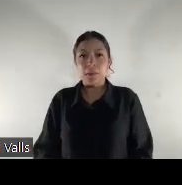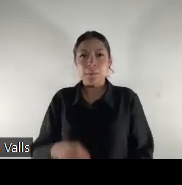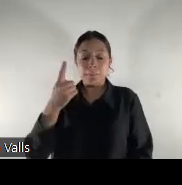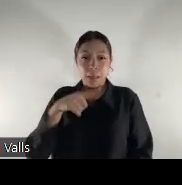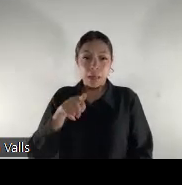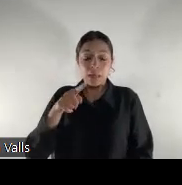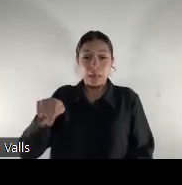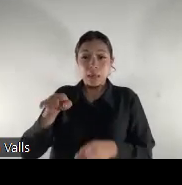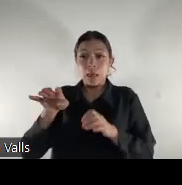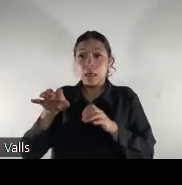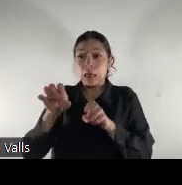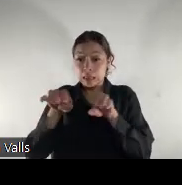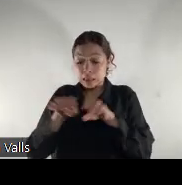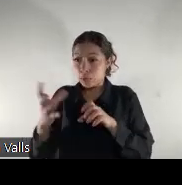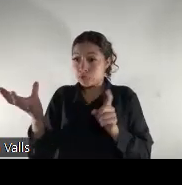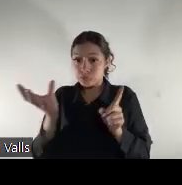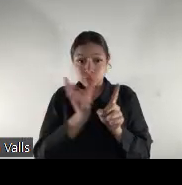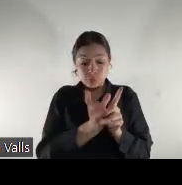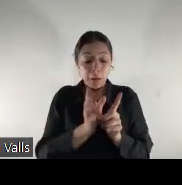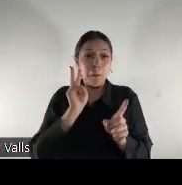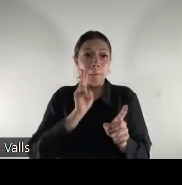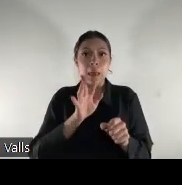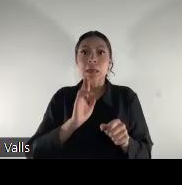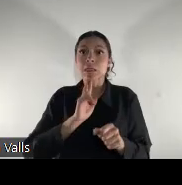los resultados de los seguimientos se ven